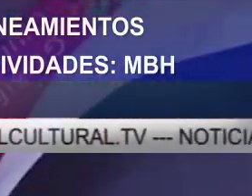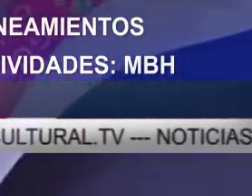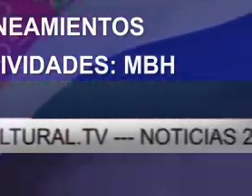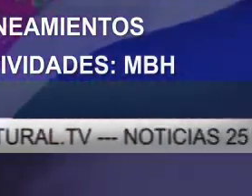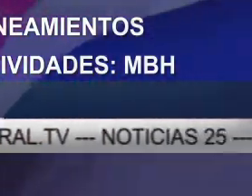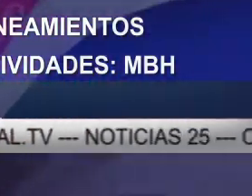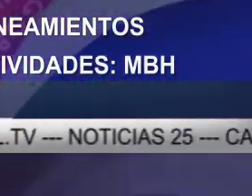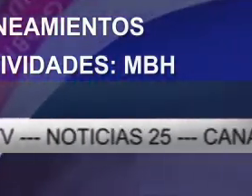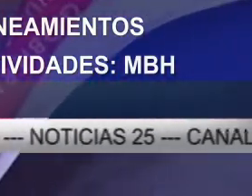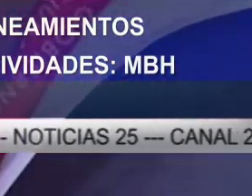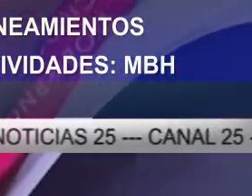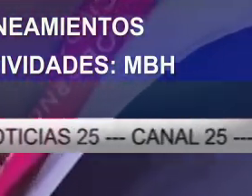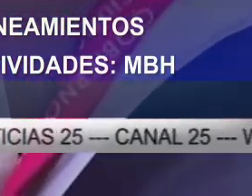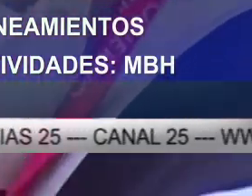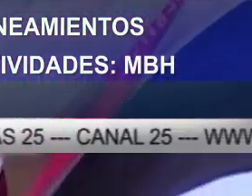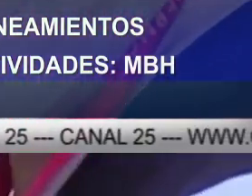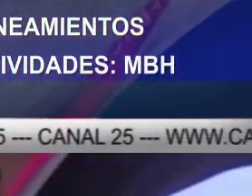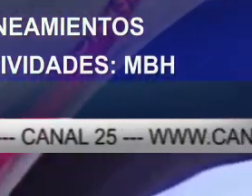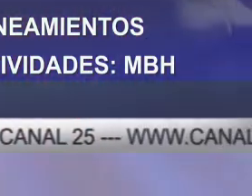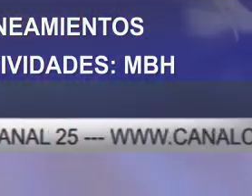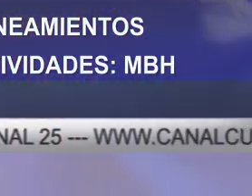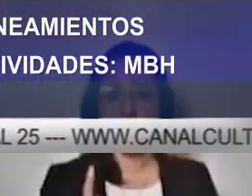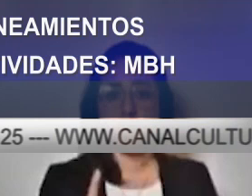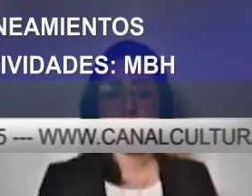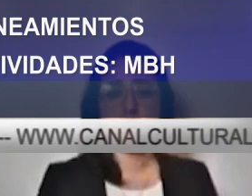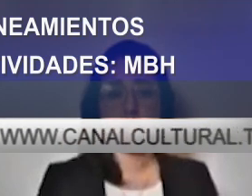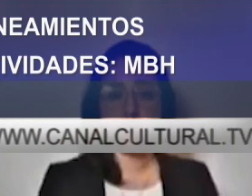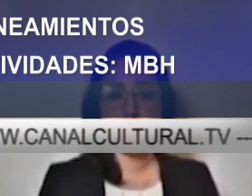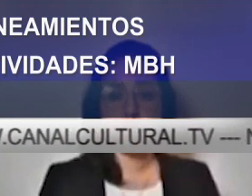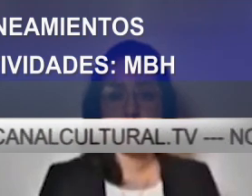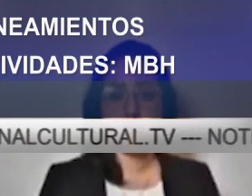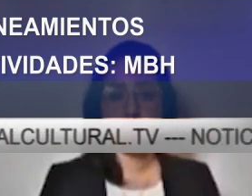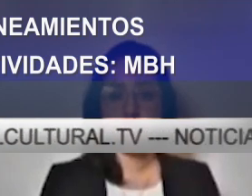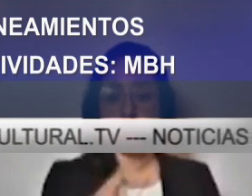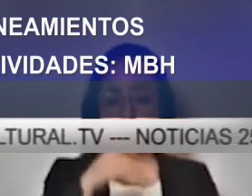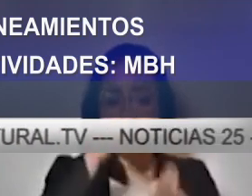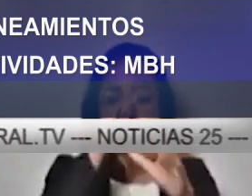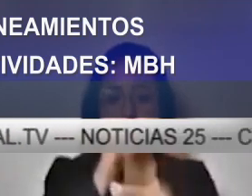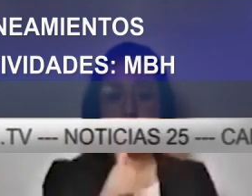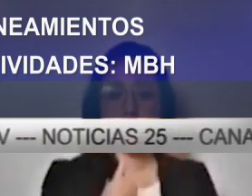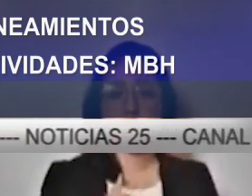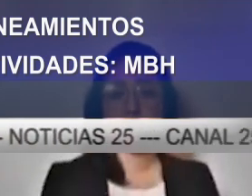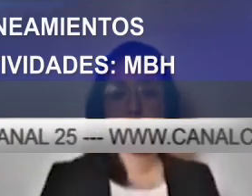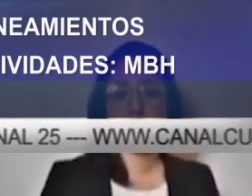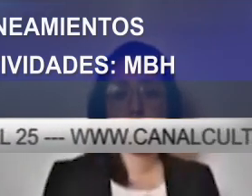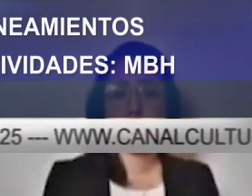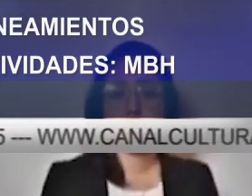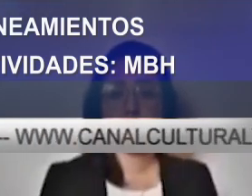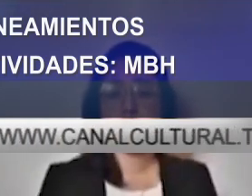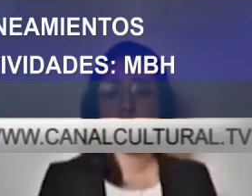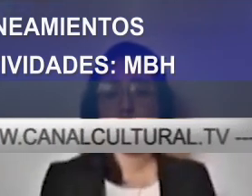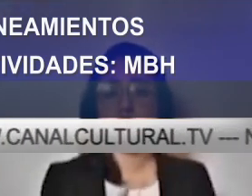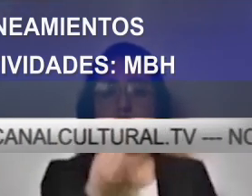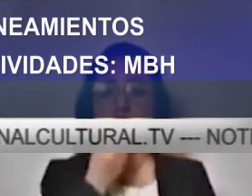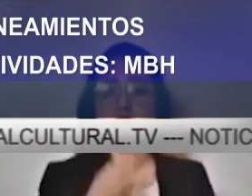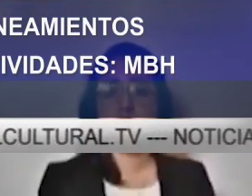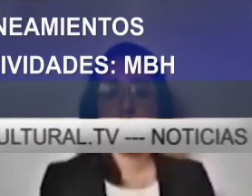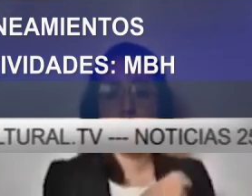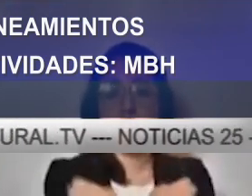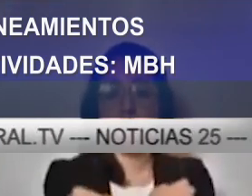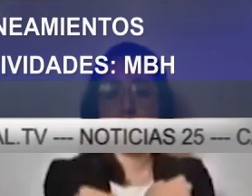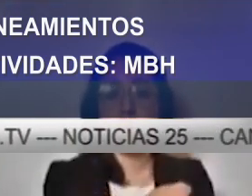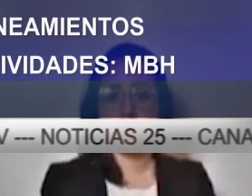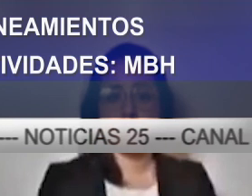garantizar la salud de las poblanas y los poblanos, tomando en cuenta las necesidades económicas de la población. En este